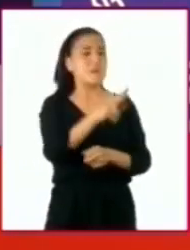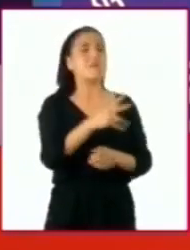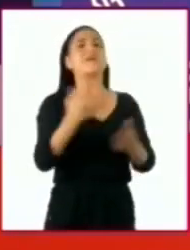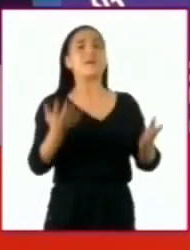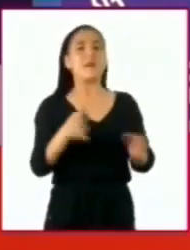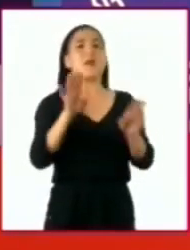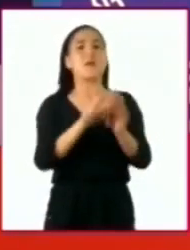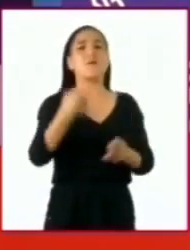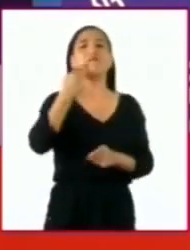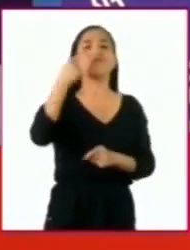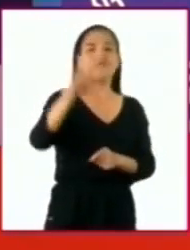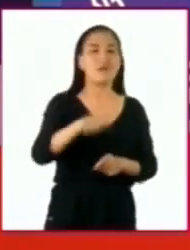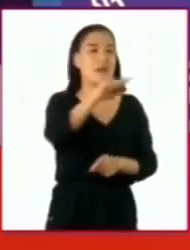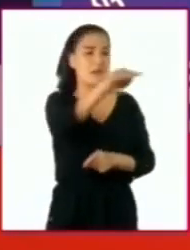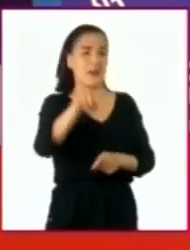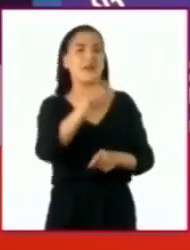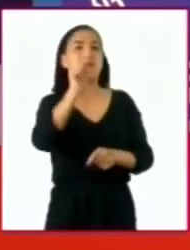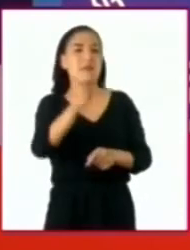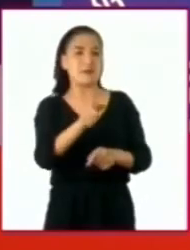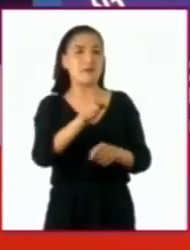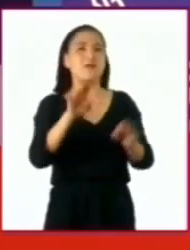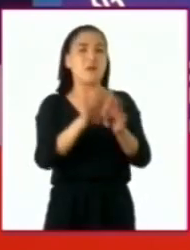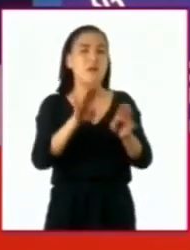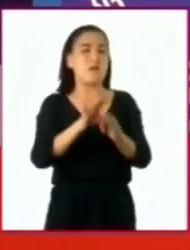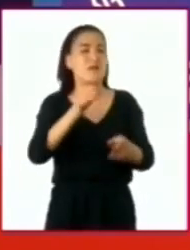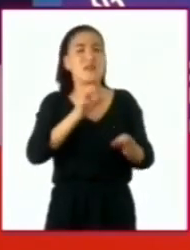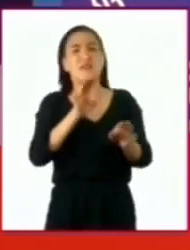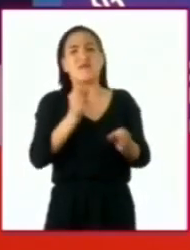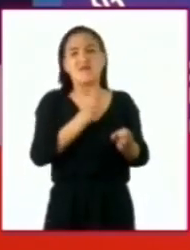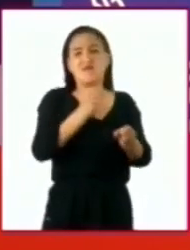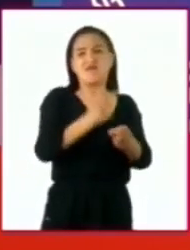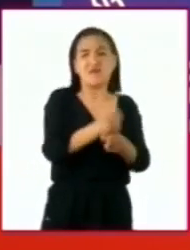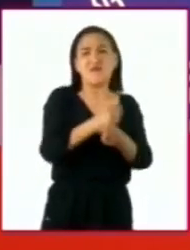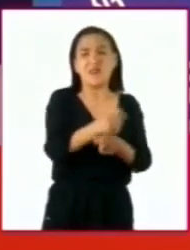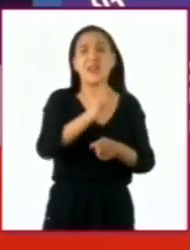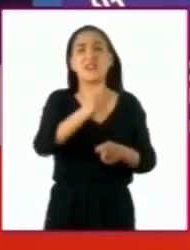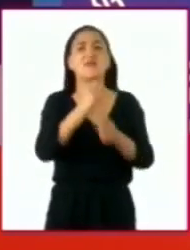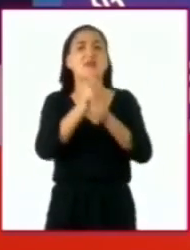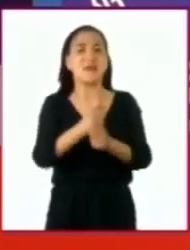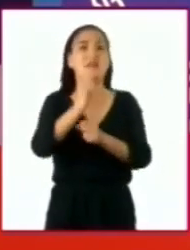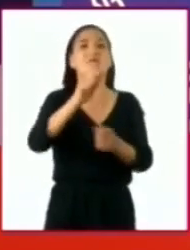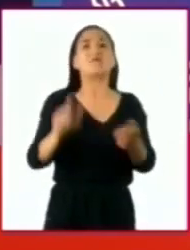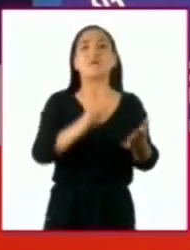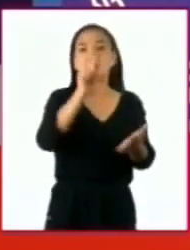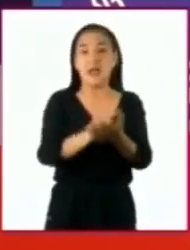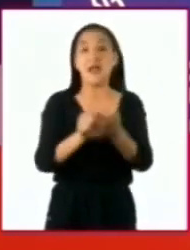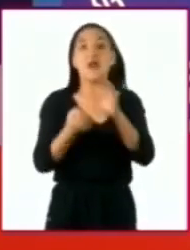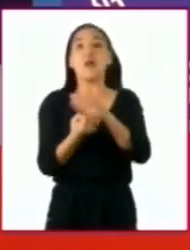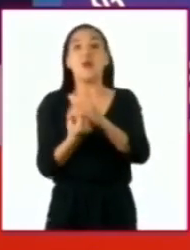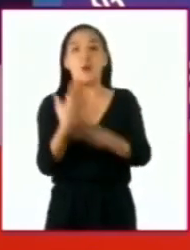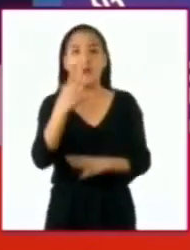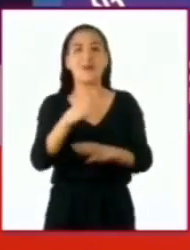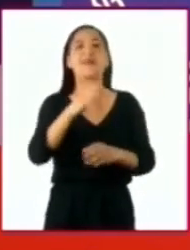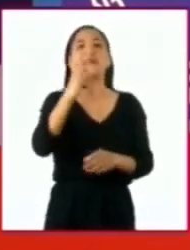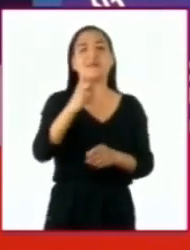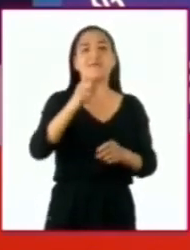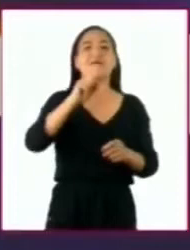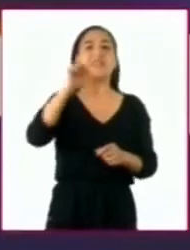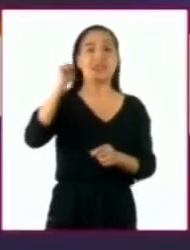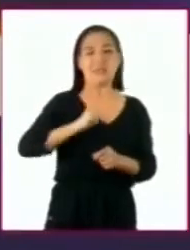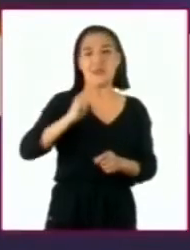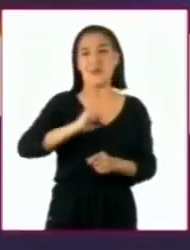en la explotación de los naturales encomendados con la promulgación de leyes nuevas a mediados del siglo